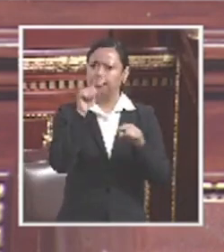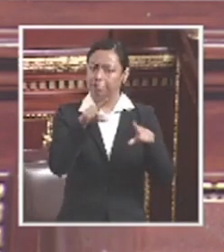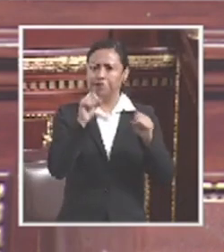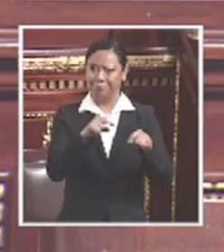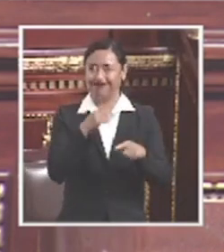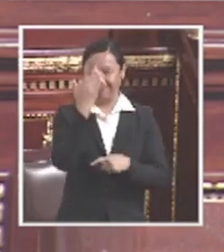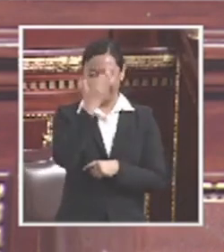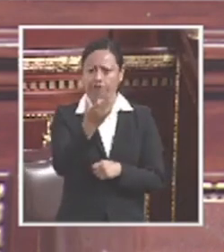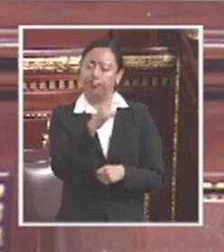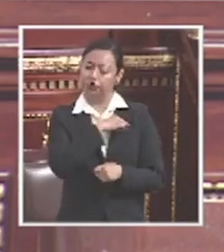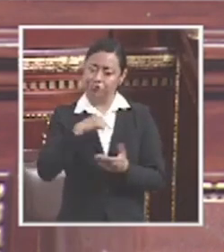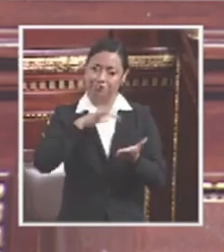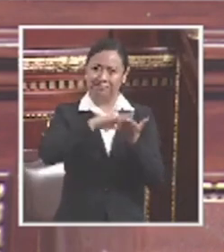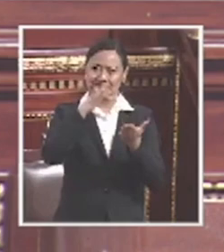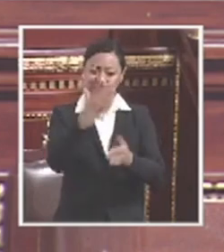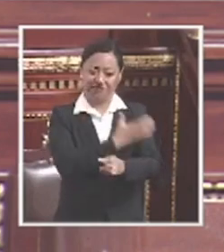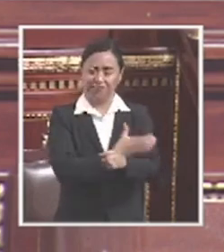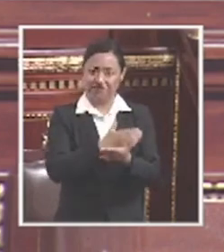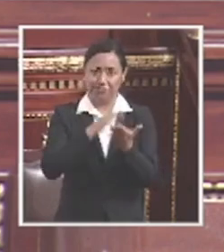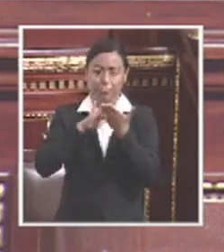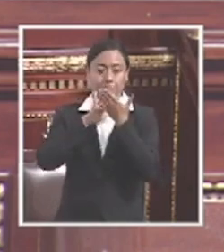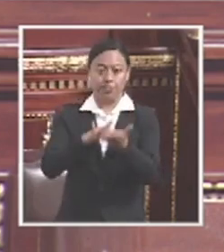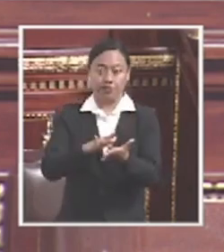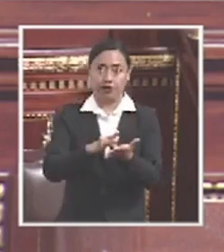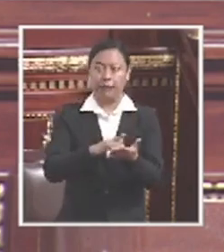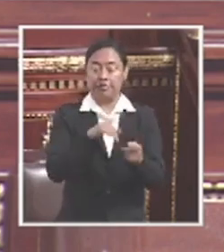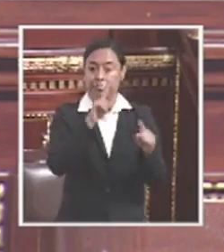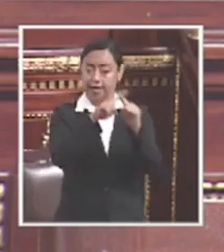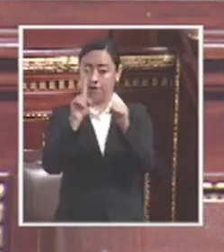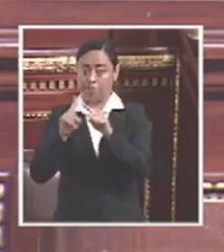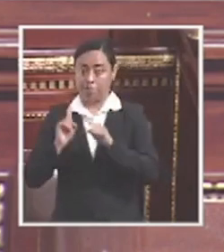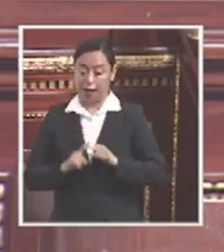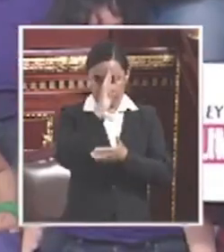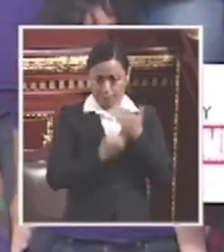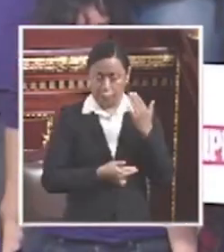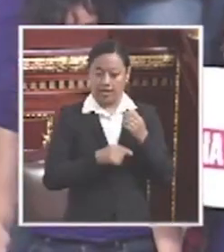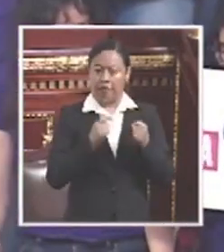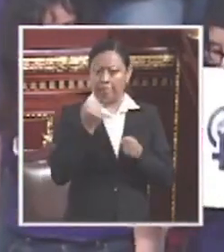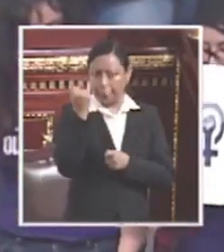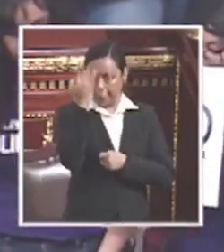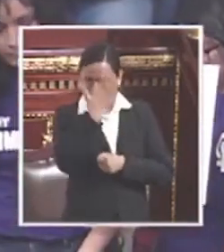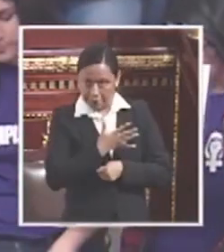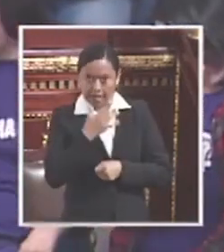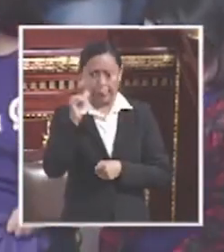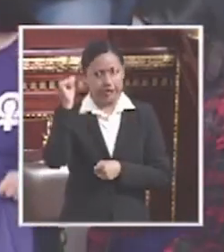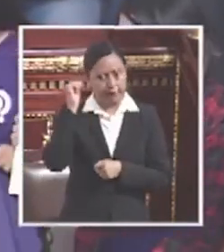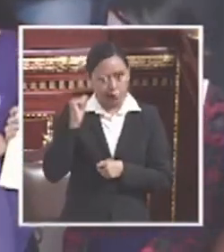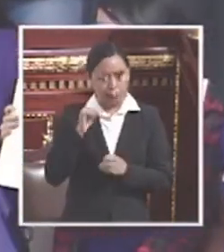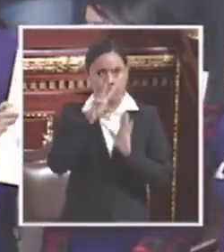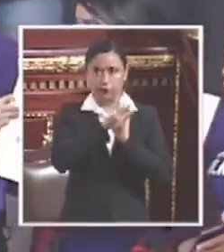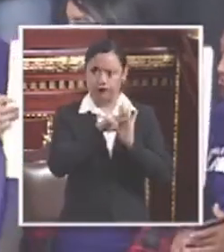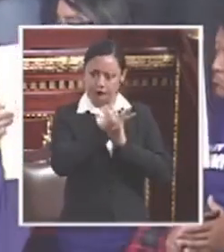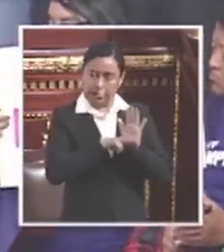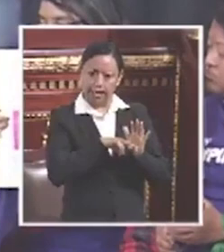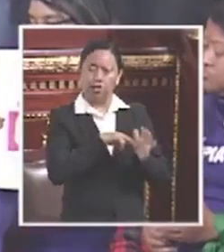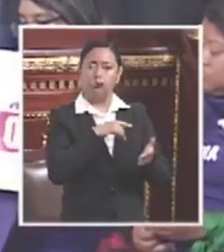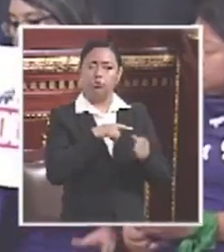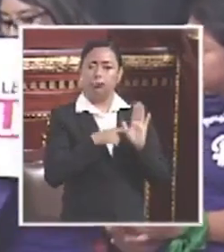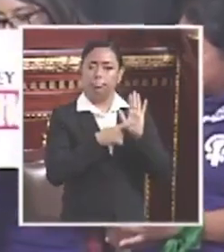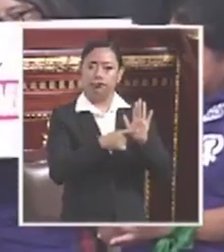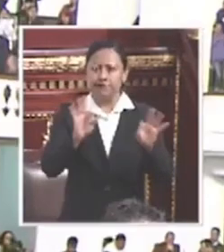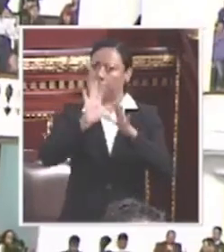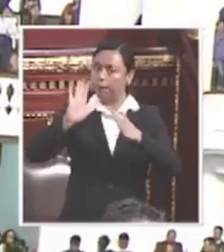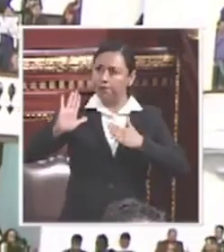resultado de un análisis de dos iniciativas presentadas puntualizó que los cambios refieren a la protección de derechos como la de la